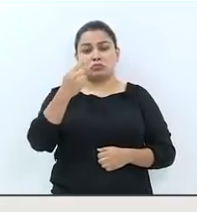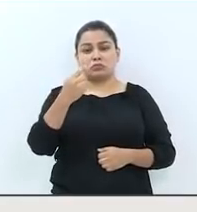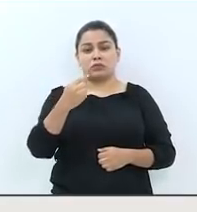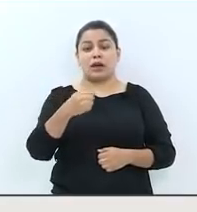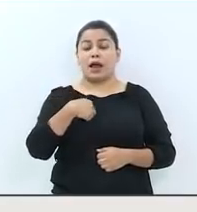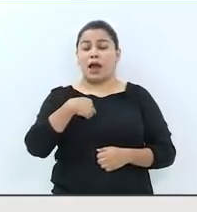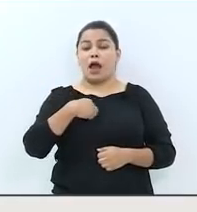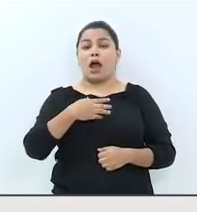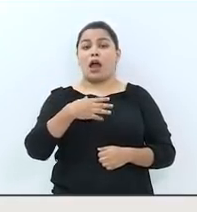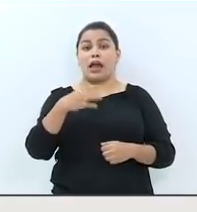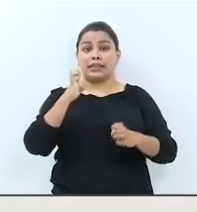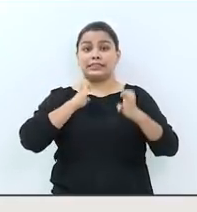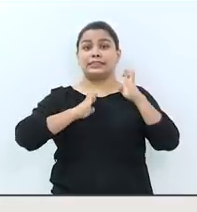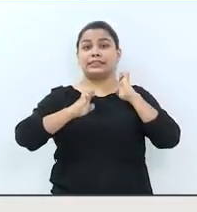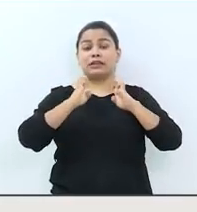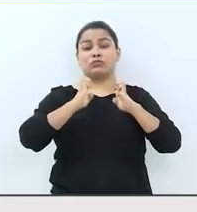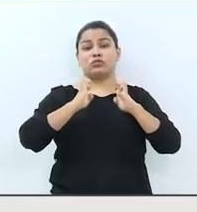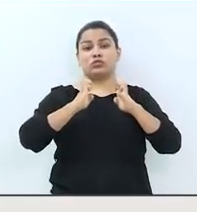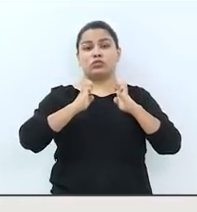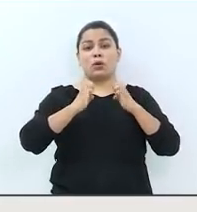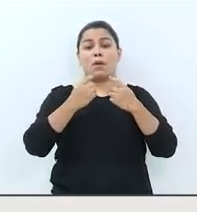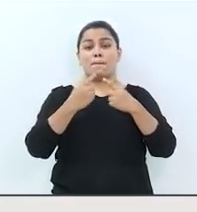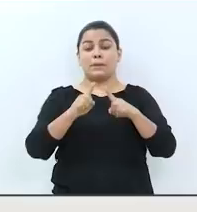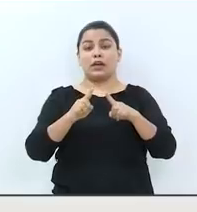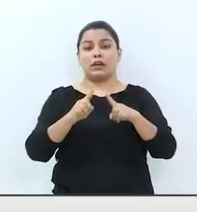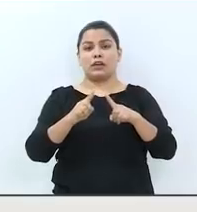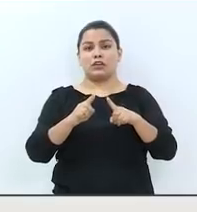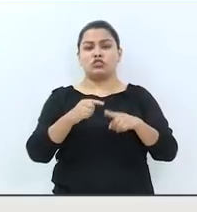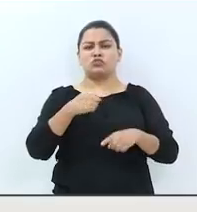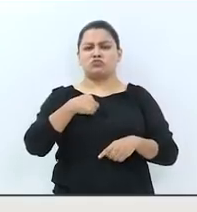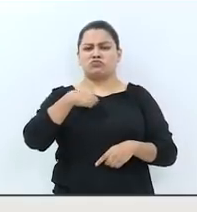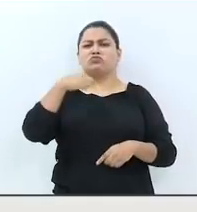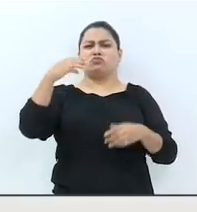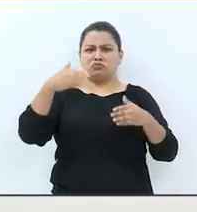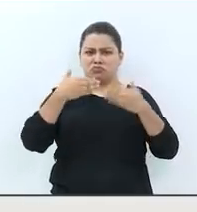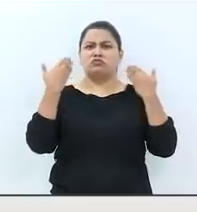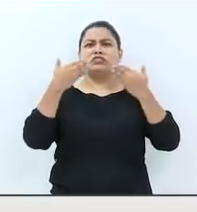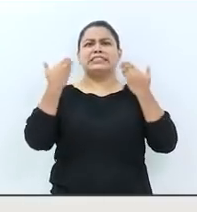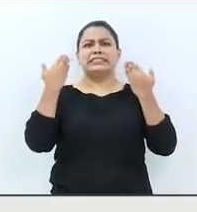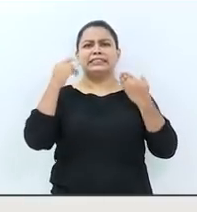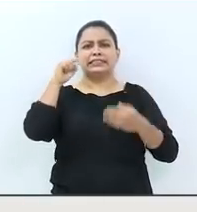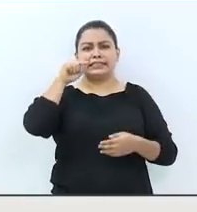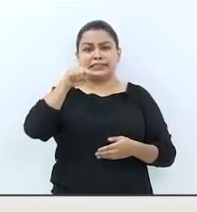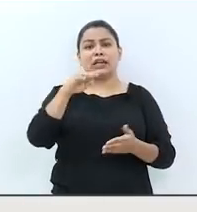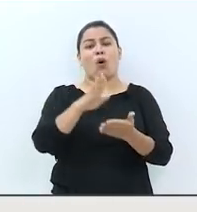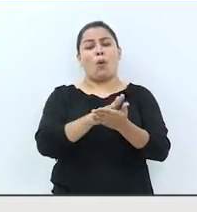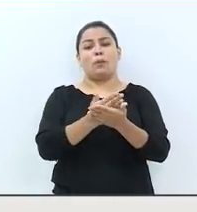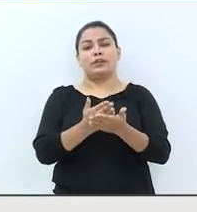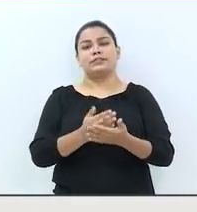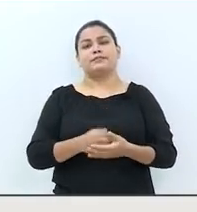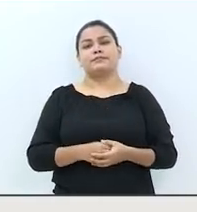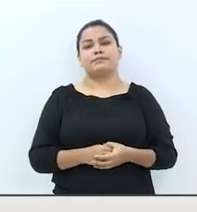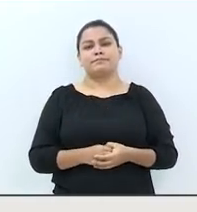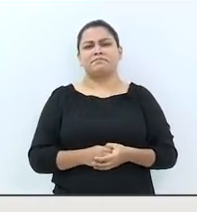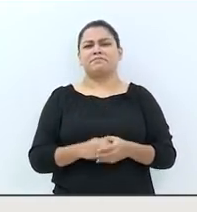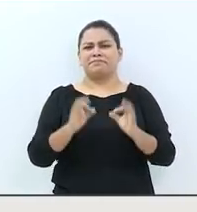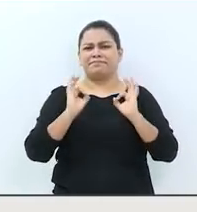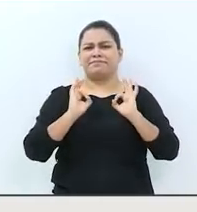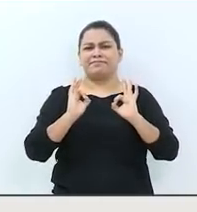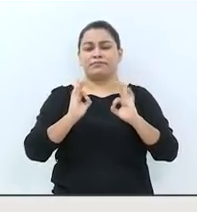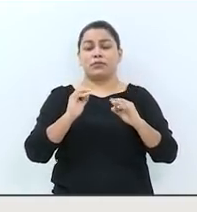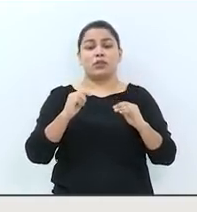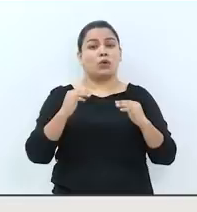esa emoción, pero que yo no soy esa emoción, sino que estoy feliz ahora de estar con ustedes. Súper.